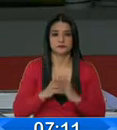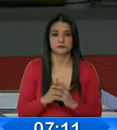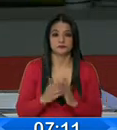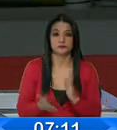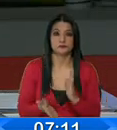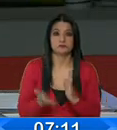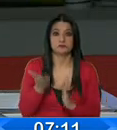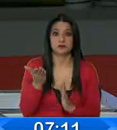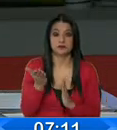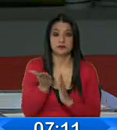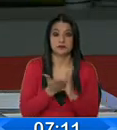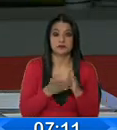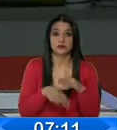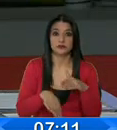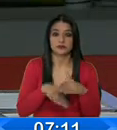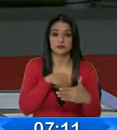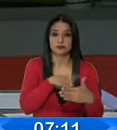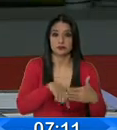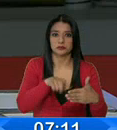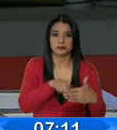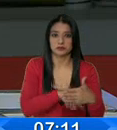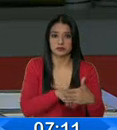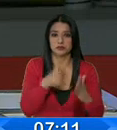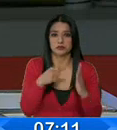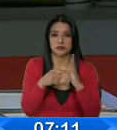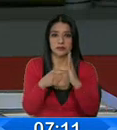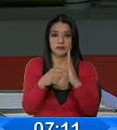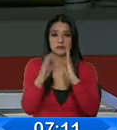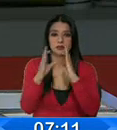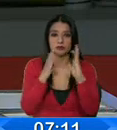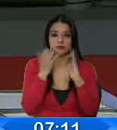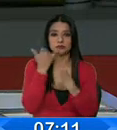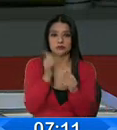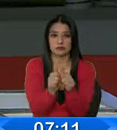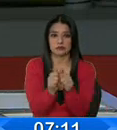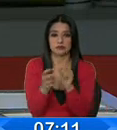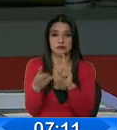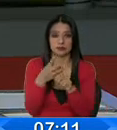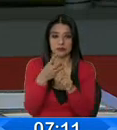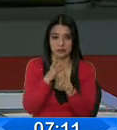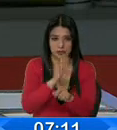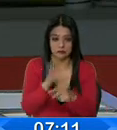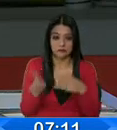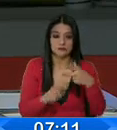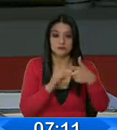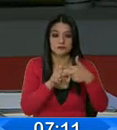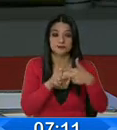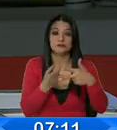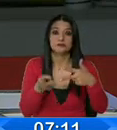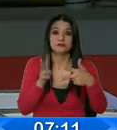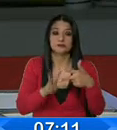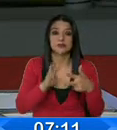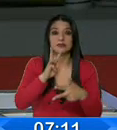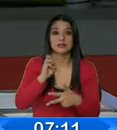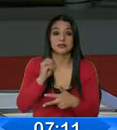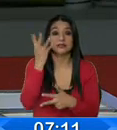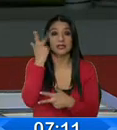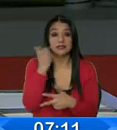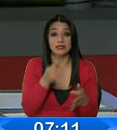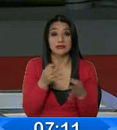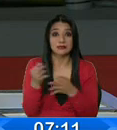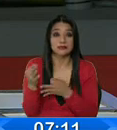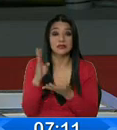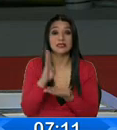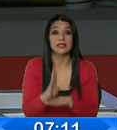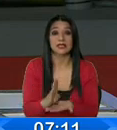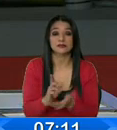a las tarifas de servicios básicos, incluyendo los servicios de telecomunicaciones e internet, además de extensión de 60 días en la cobertura del IES